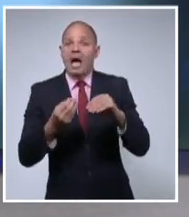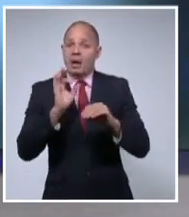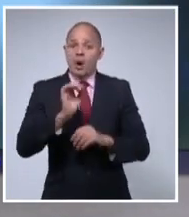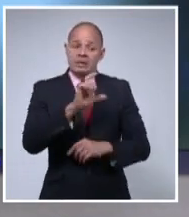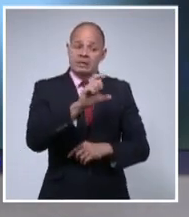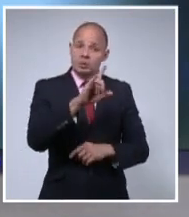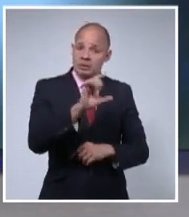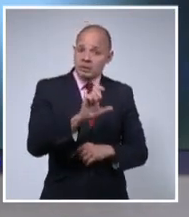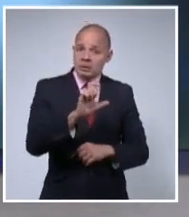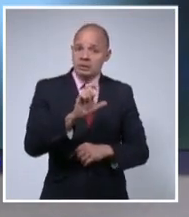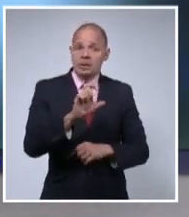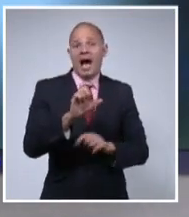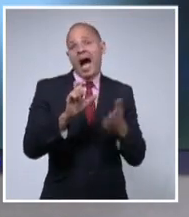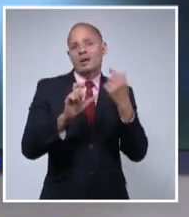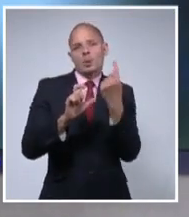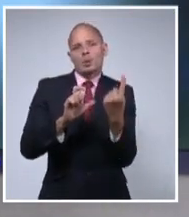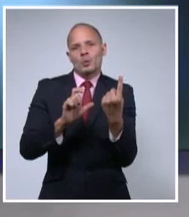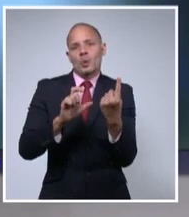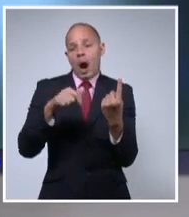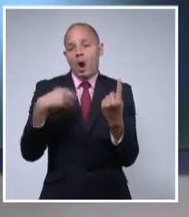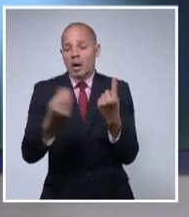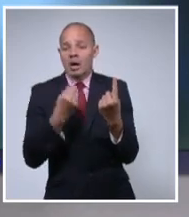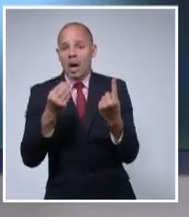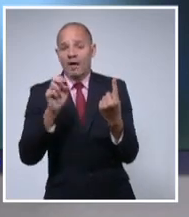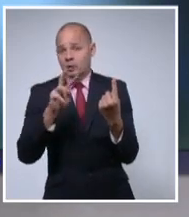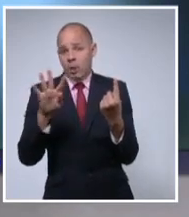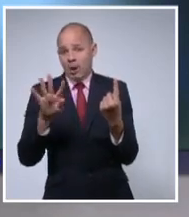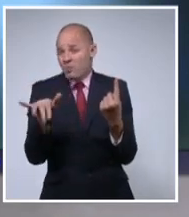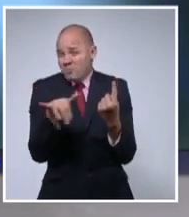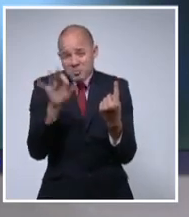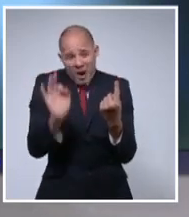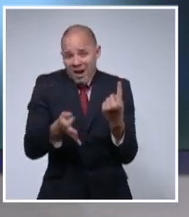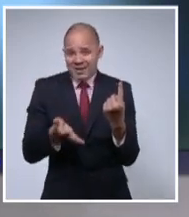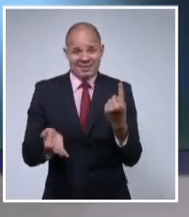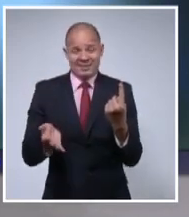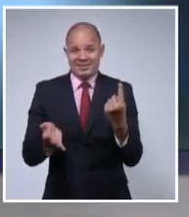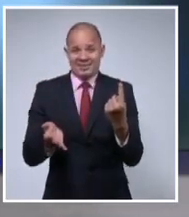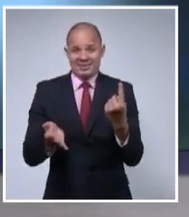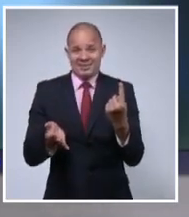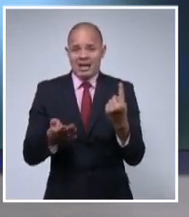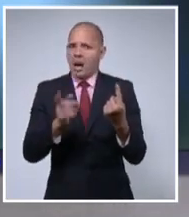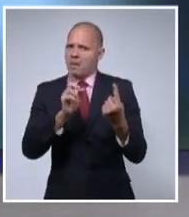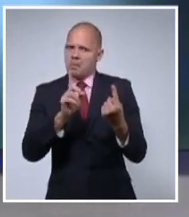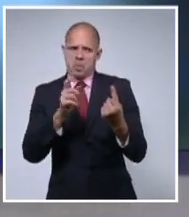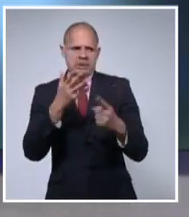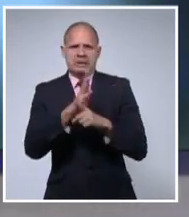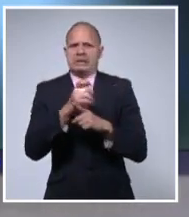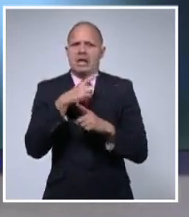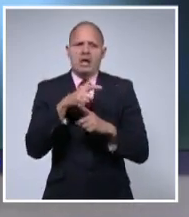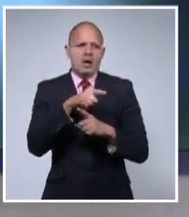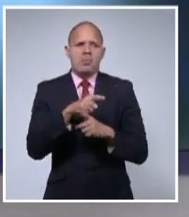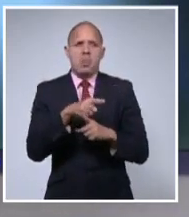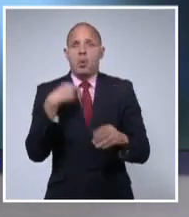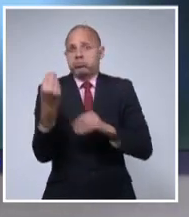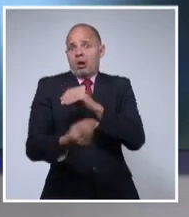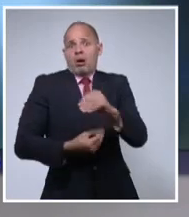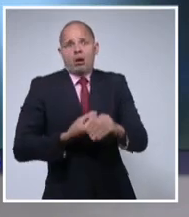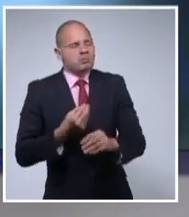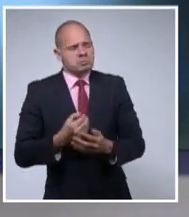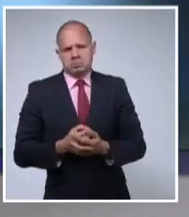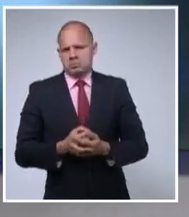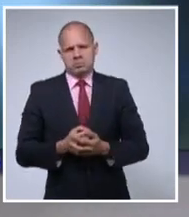en el exterior no aumenta de precio. Se mantiene el mismo, pero multiplicado por la tasa de cambio para llevarlo de CUC a